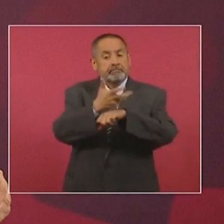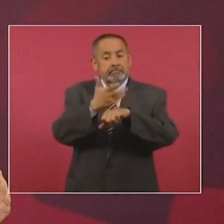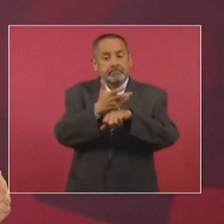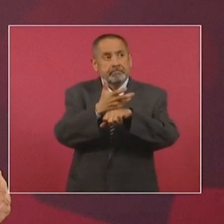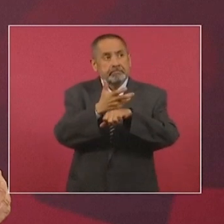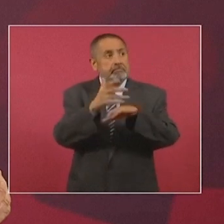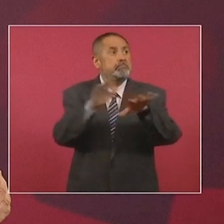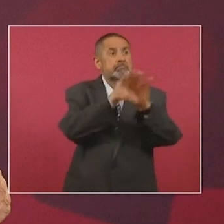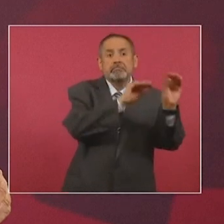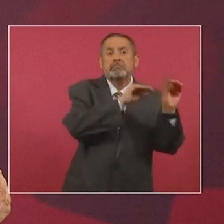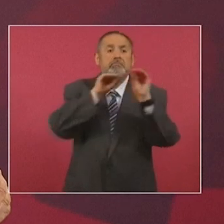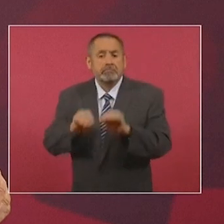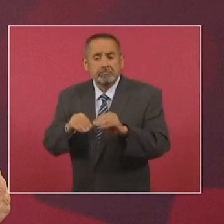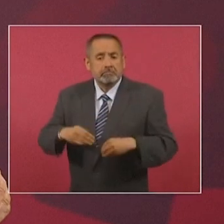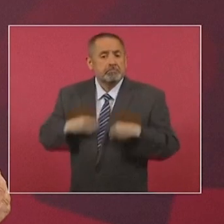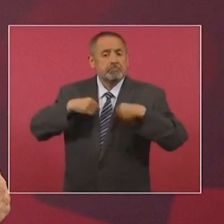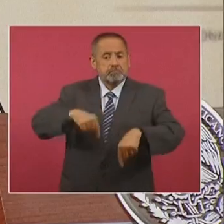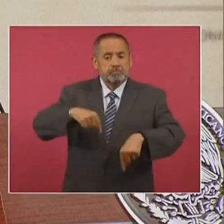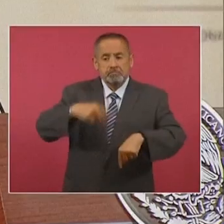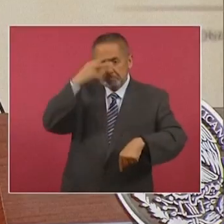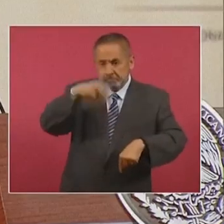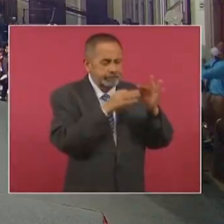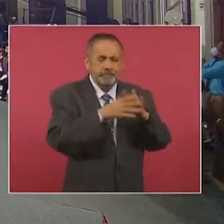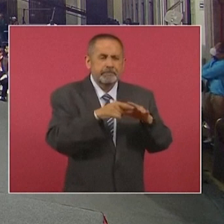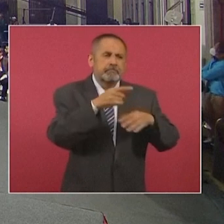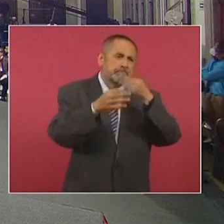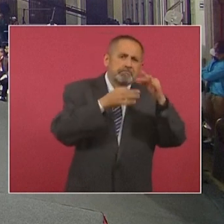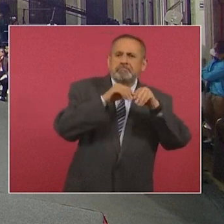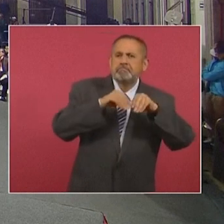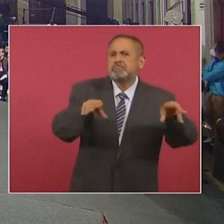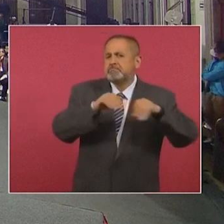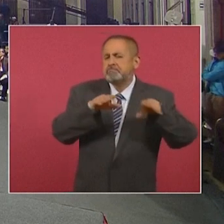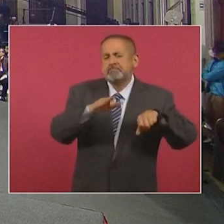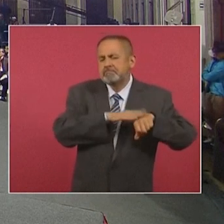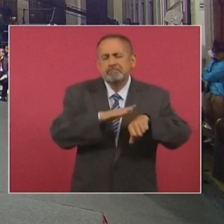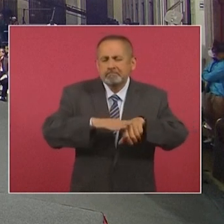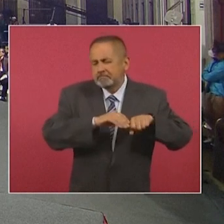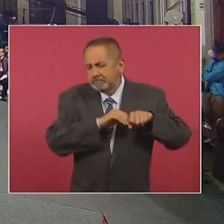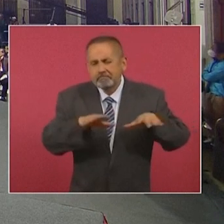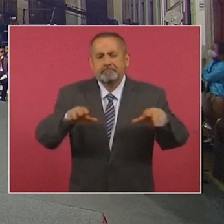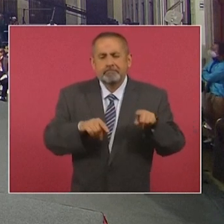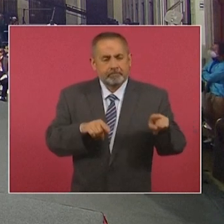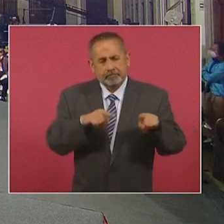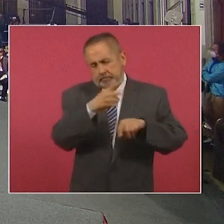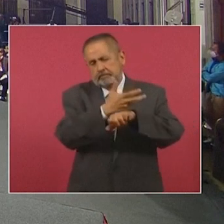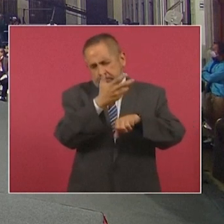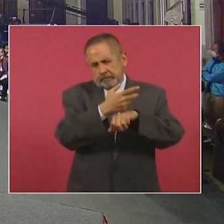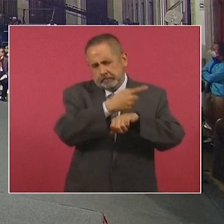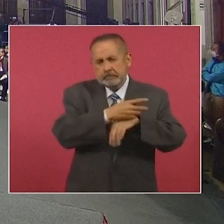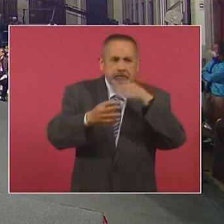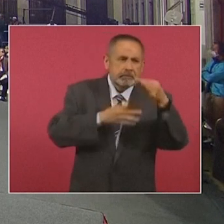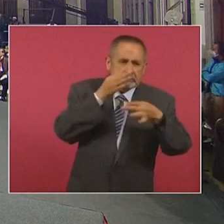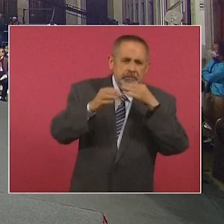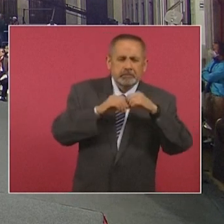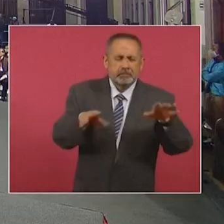han llegado a vivir a México. Las expresiones de López Obrador se producen luego de que el pasado